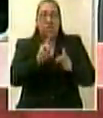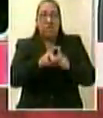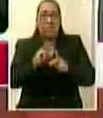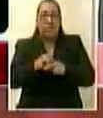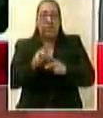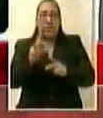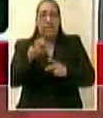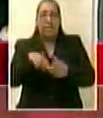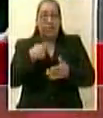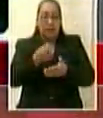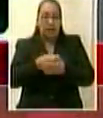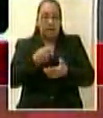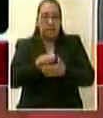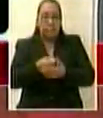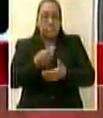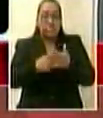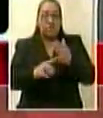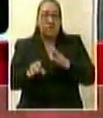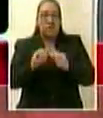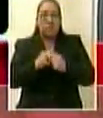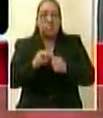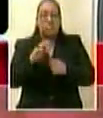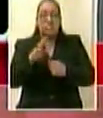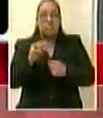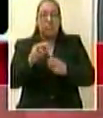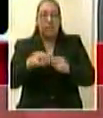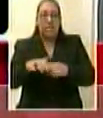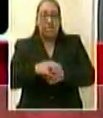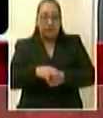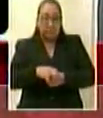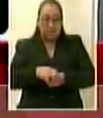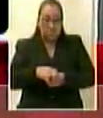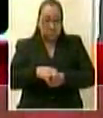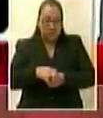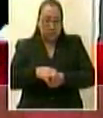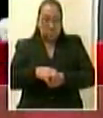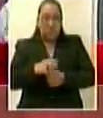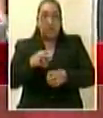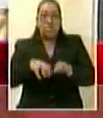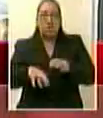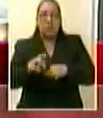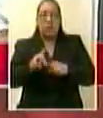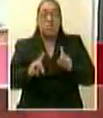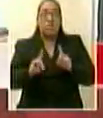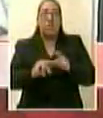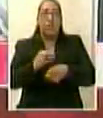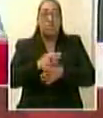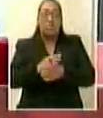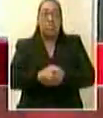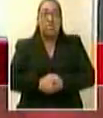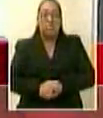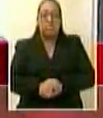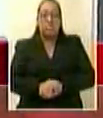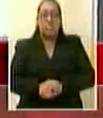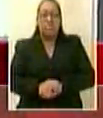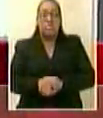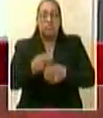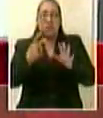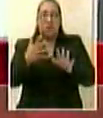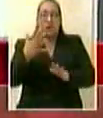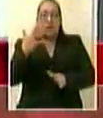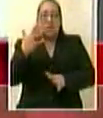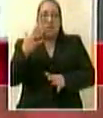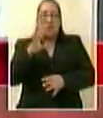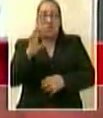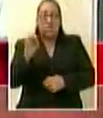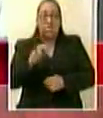Igualmente, la renta que producen los bienes inmuebles se distribuye de la siguiente manera. El